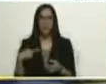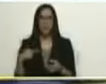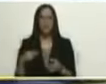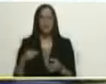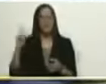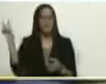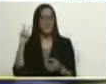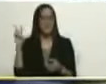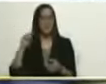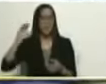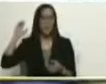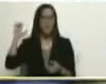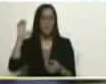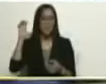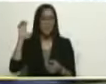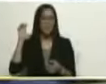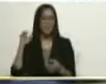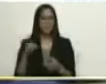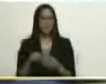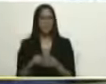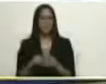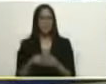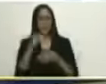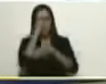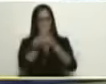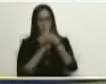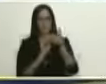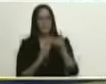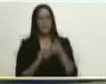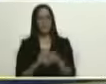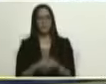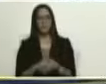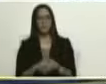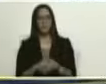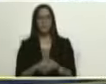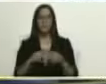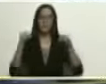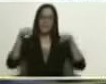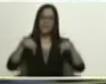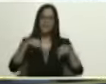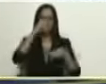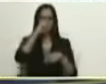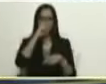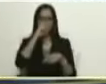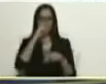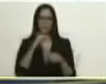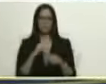es un país noble. Este año,